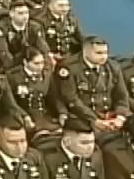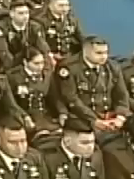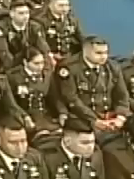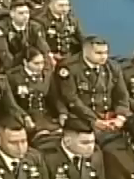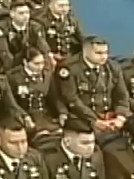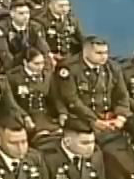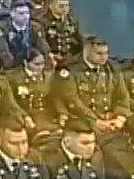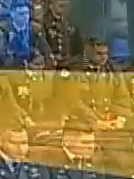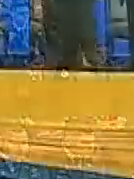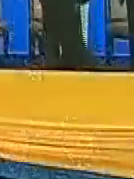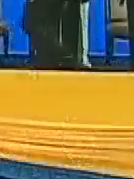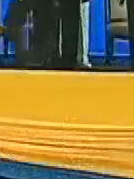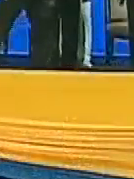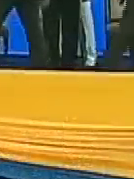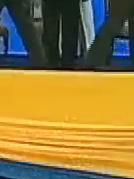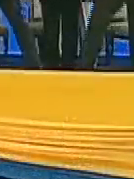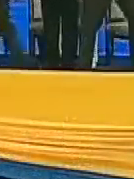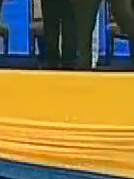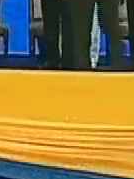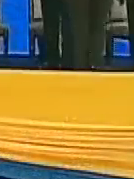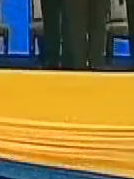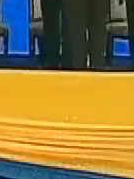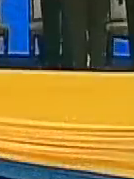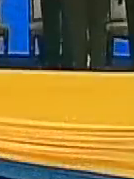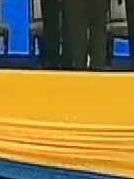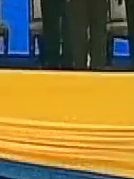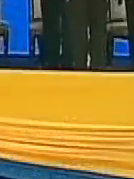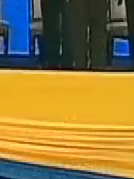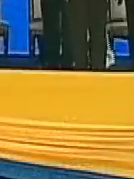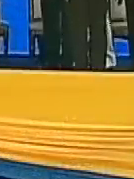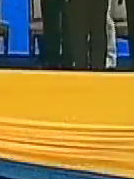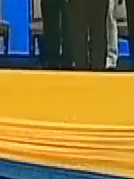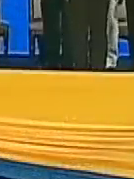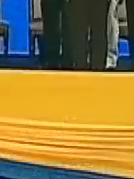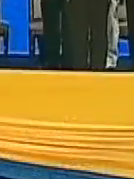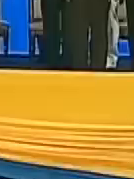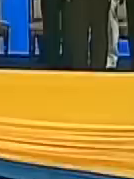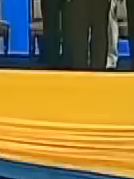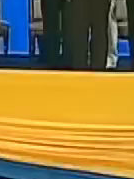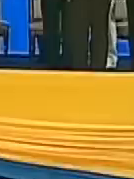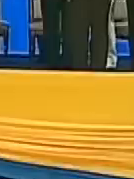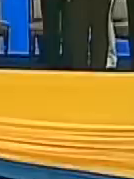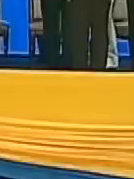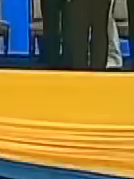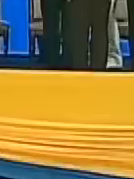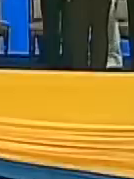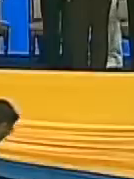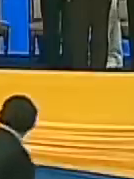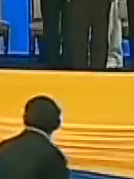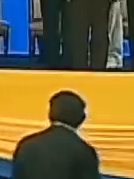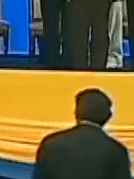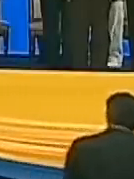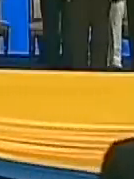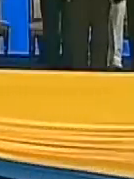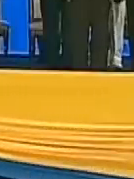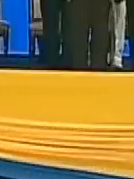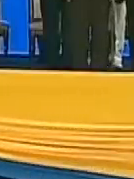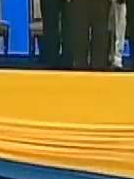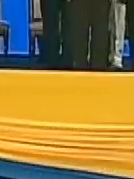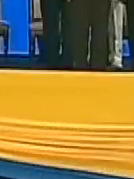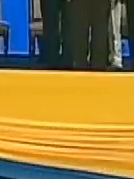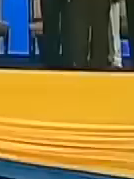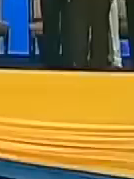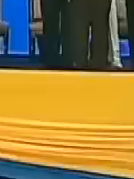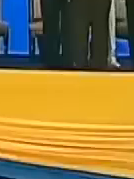de drogas, la búsqueda y rescate y protección además civil en los casos de desastre. Mi comandante jefe, buenas tardes. Permiso